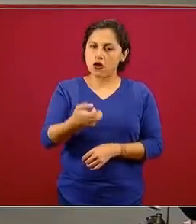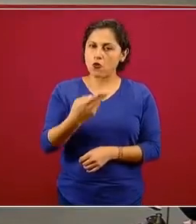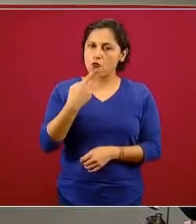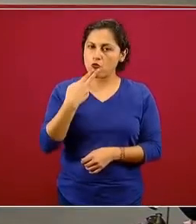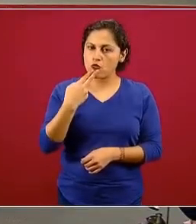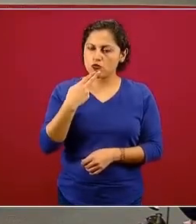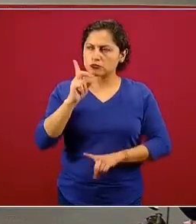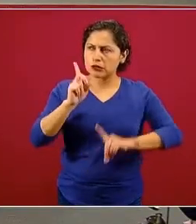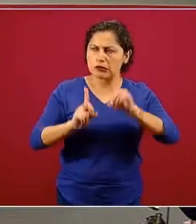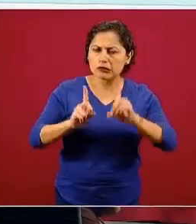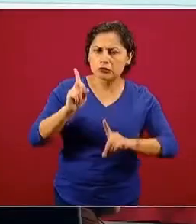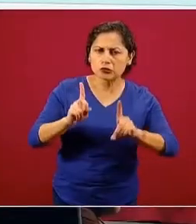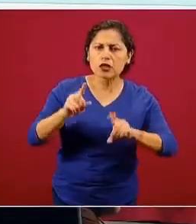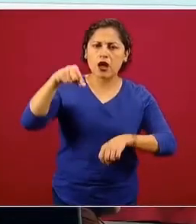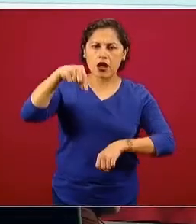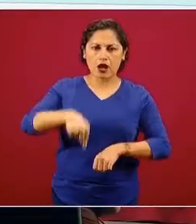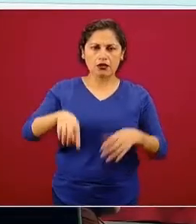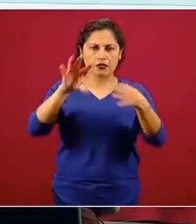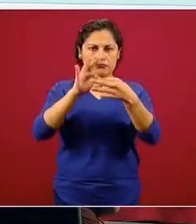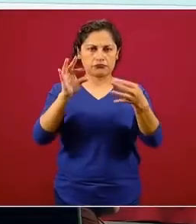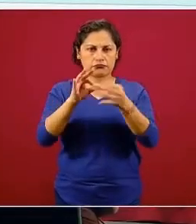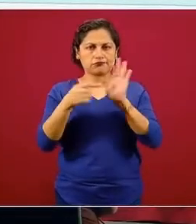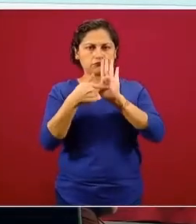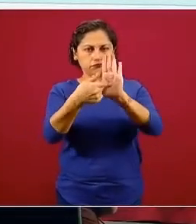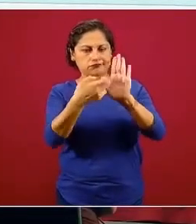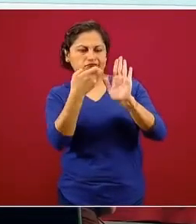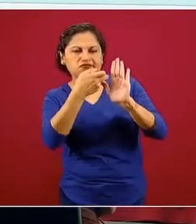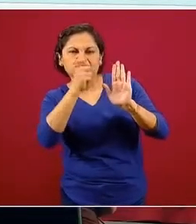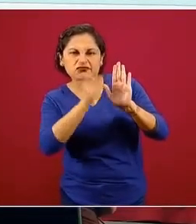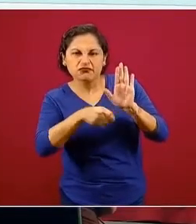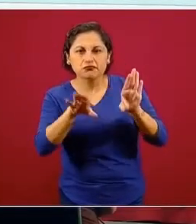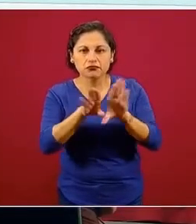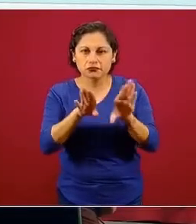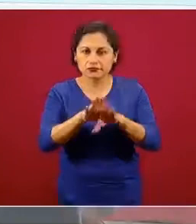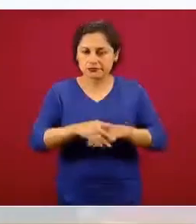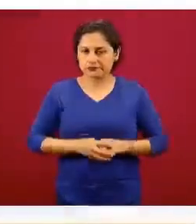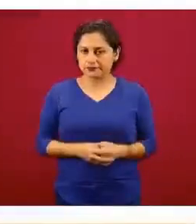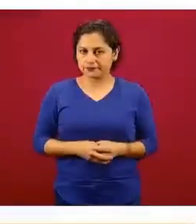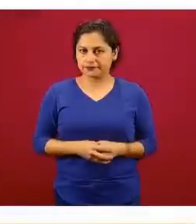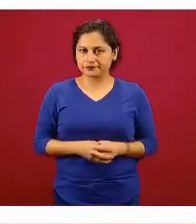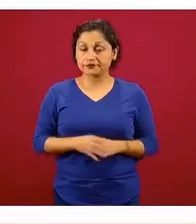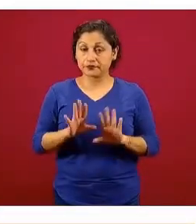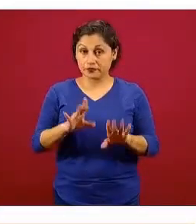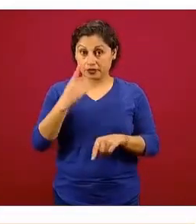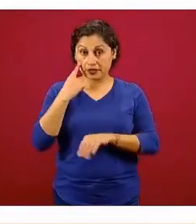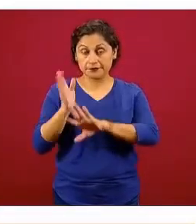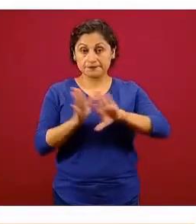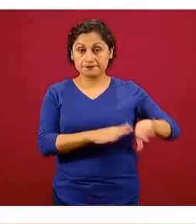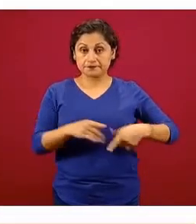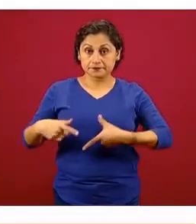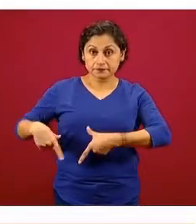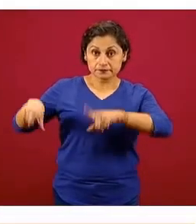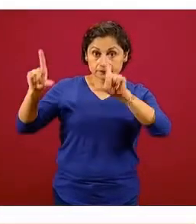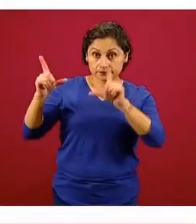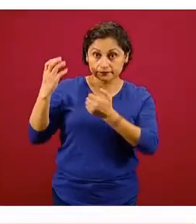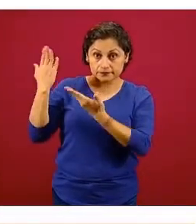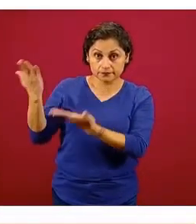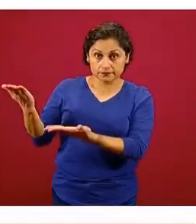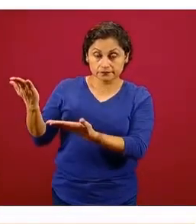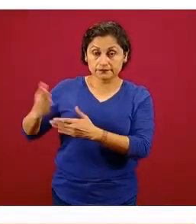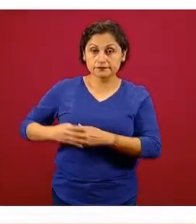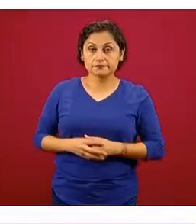cómo deben interpretarse los datos. Regresemos a esto, tenemos esta información. Los